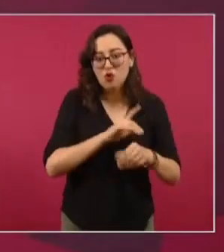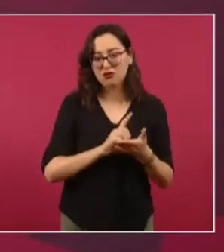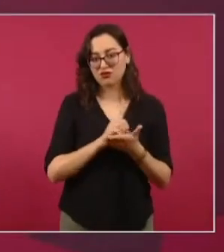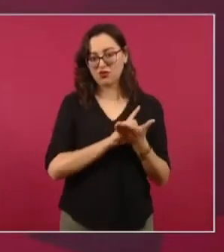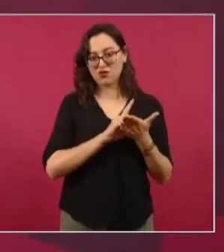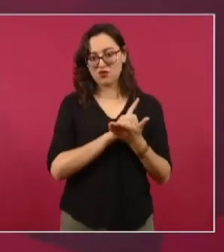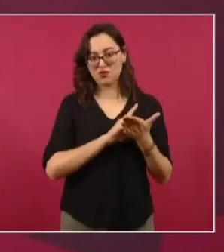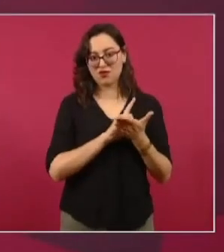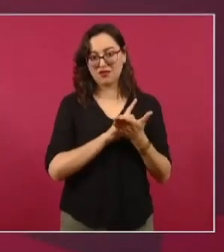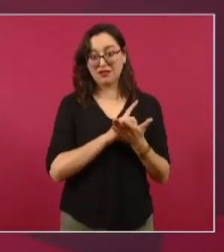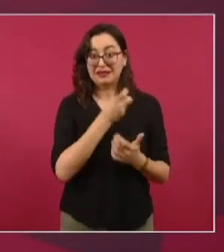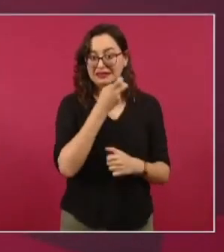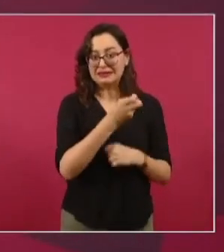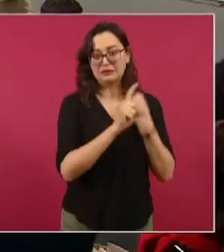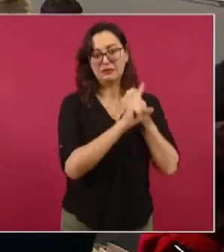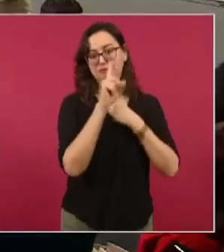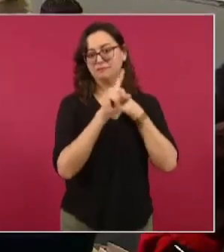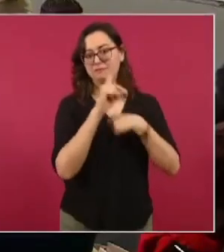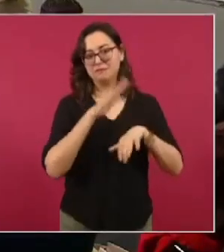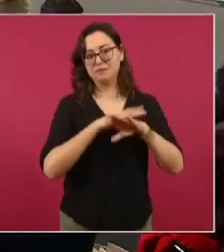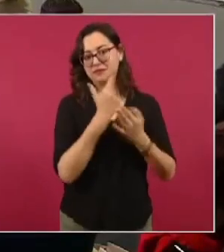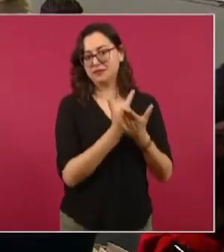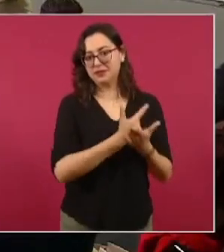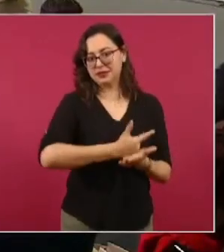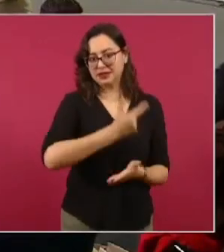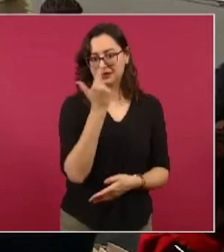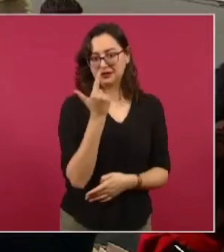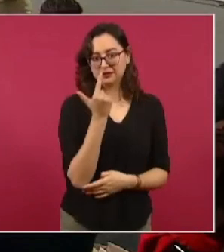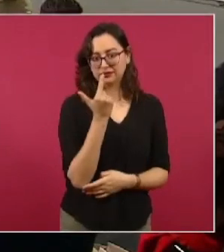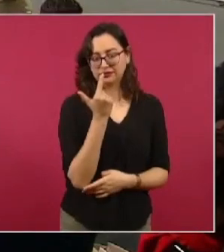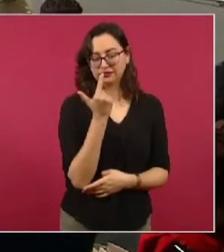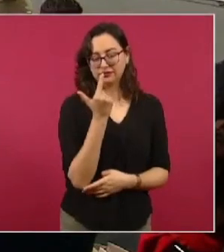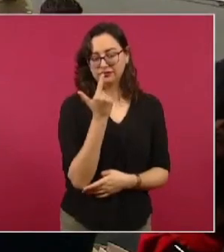entonces esto